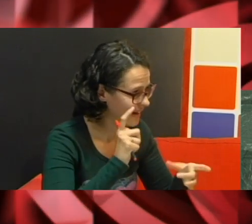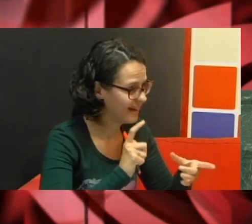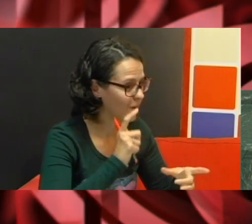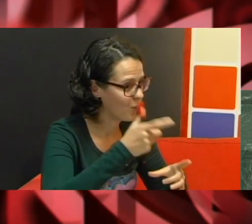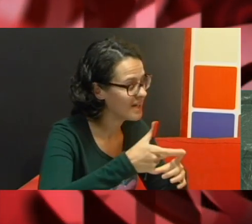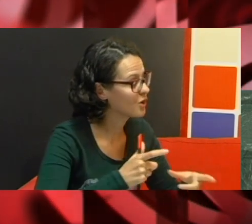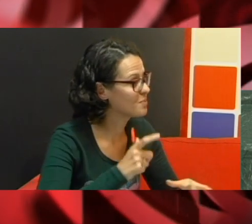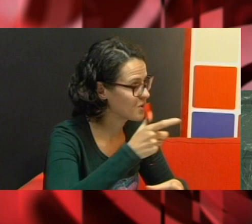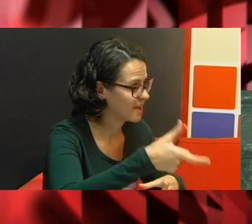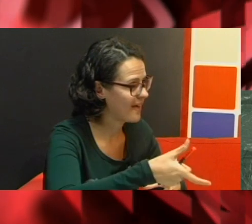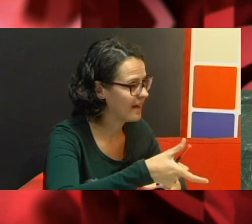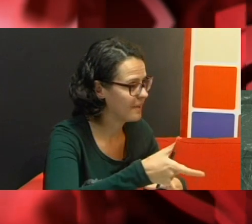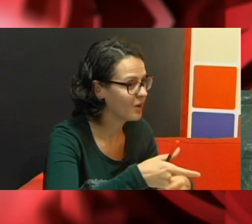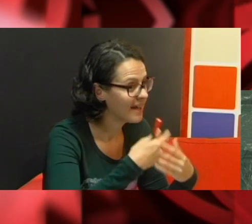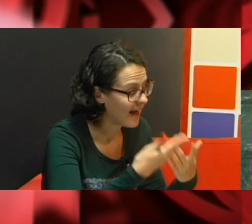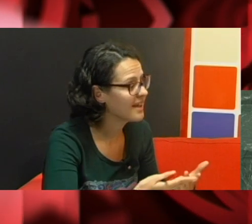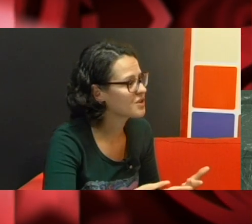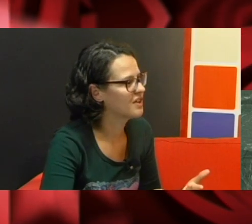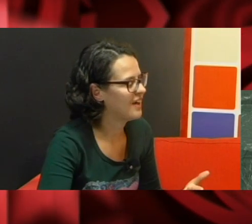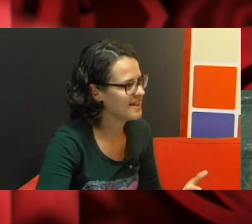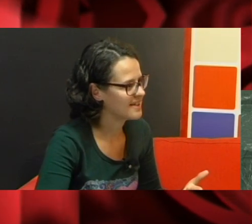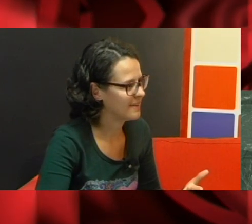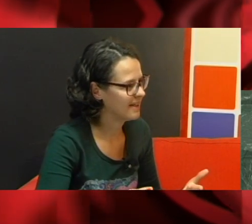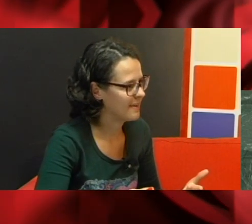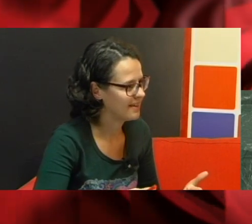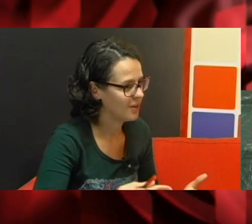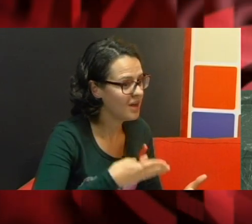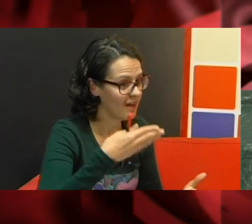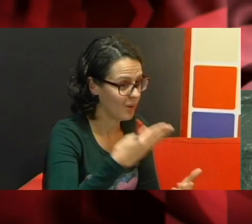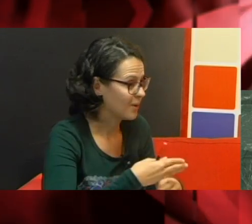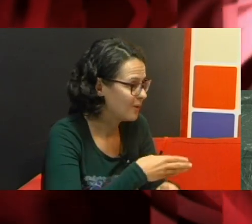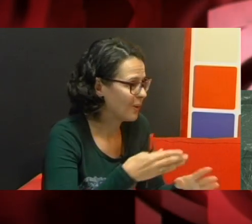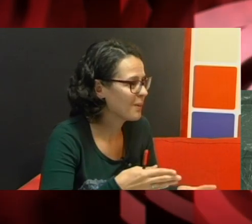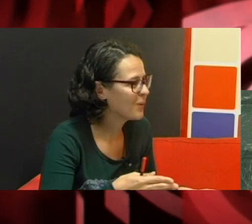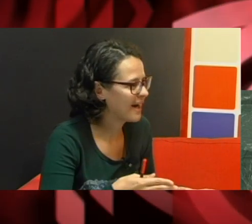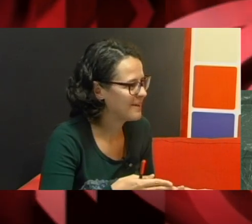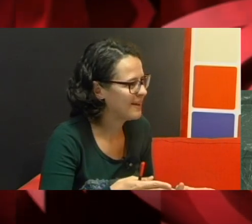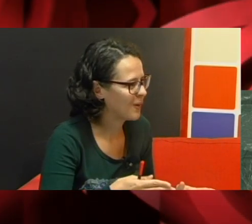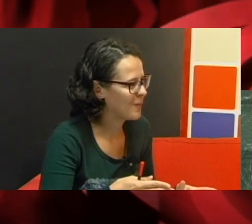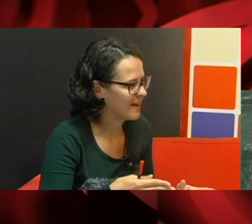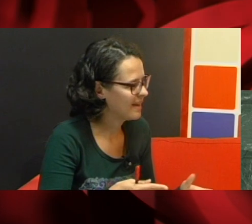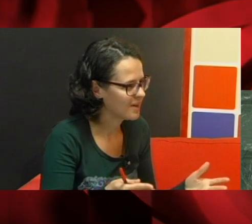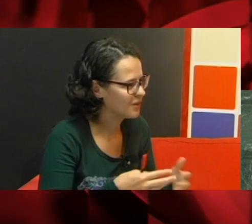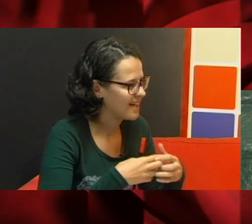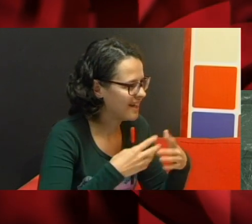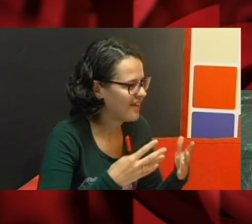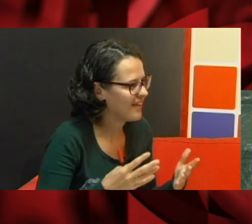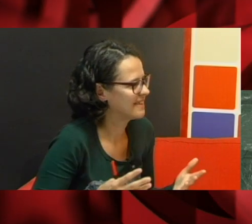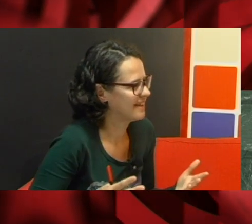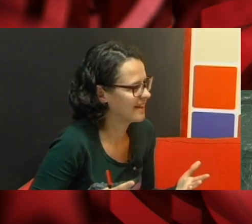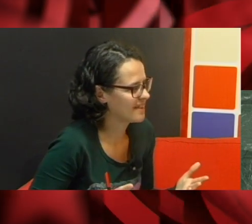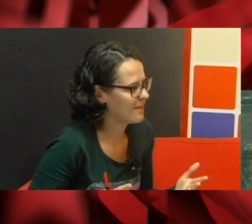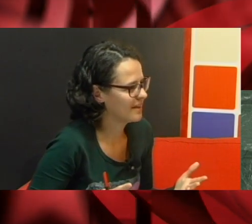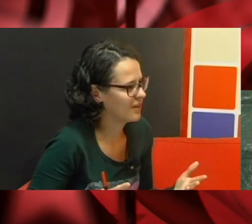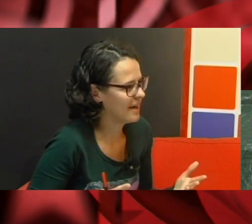ese cuáles son los pasos que va a dar el domingo ahí es donde falla sistemáticamente no lo vio lo vio muy claramente con vietnam que no tenía ni idea de